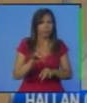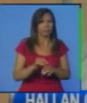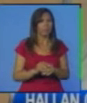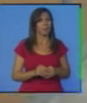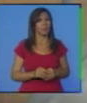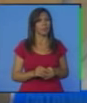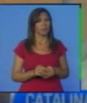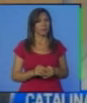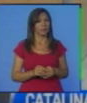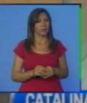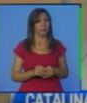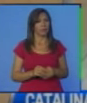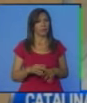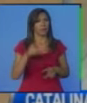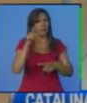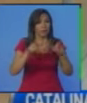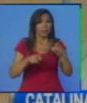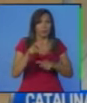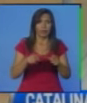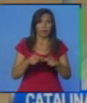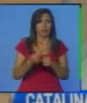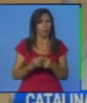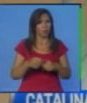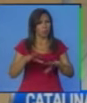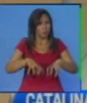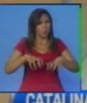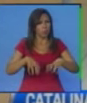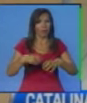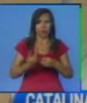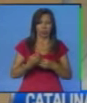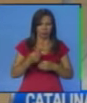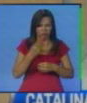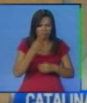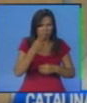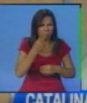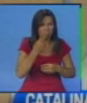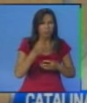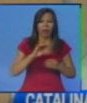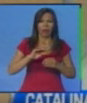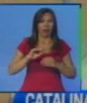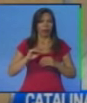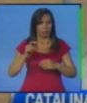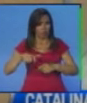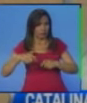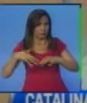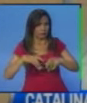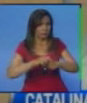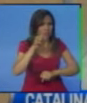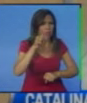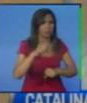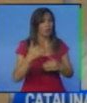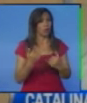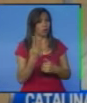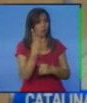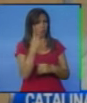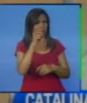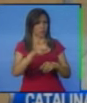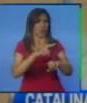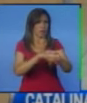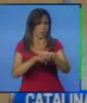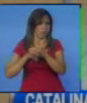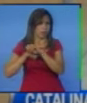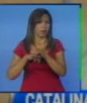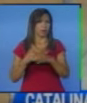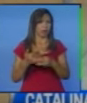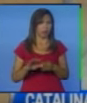y Talía son los canes que alertaron los contenedores de droga hallados este fin de semana en el puerto marítimo de Guayaquil. Hasta el momento hay 2 personas procesadas, presuntos